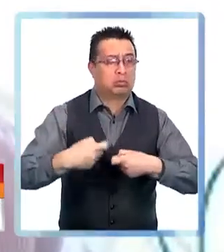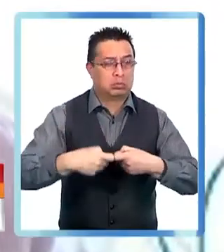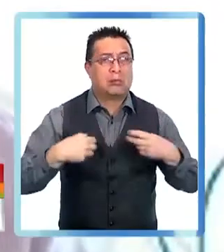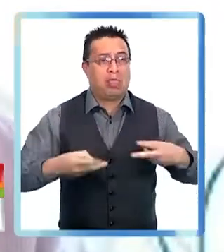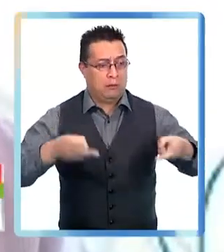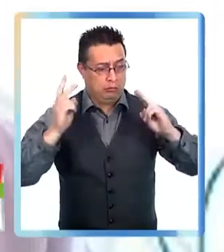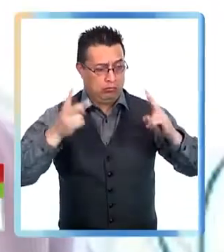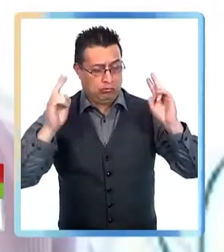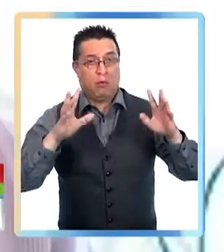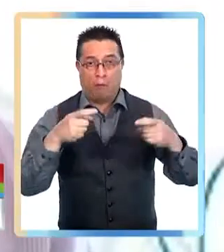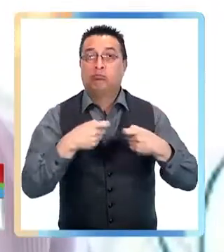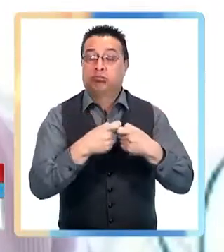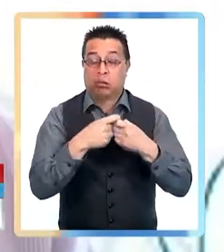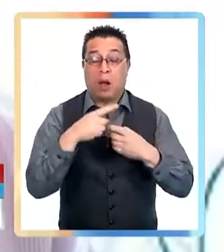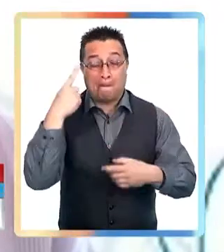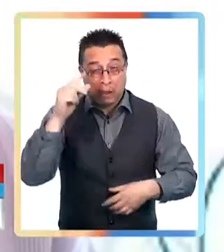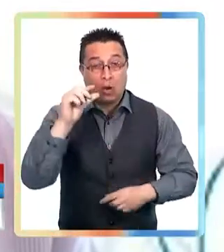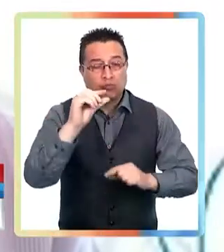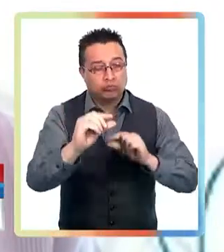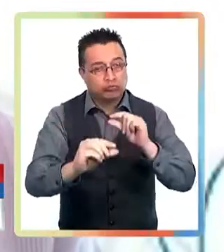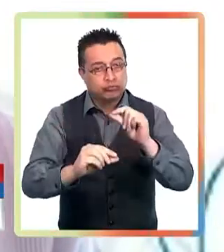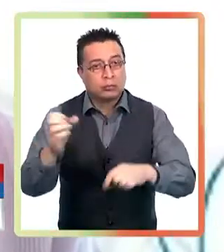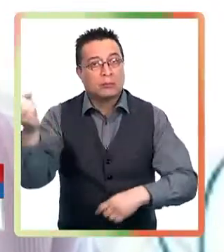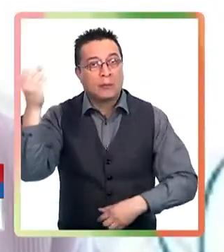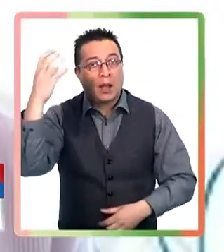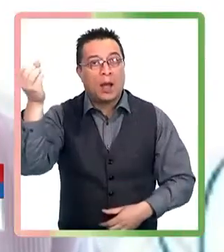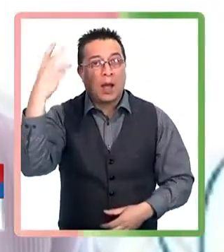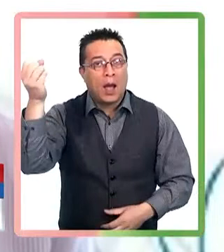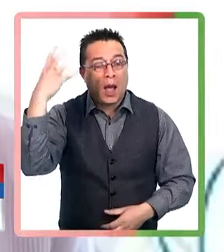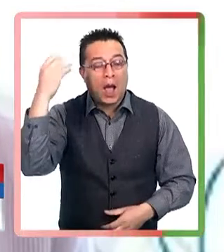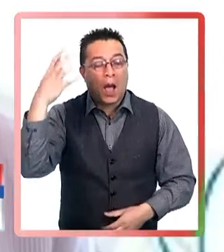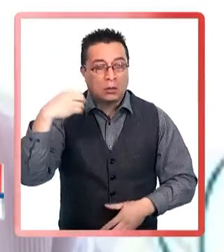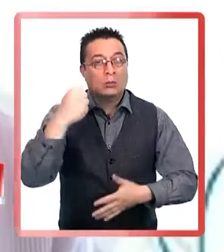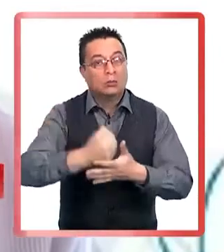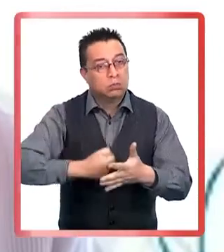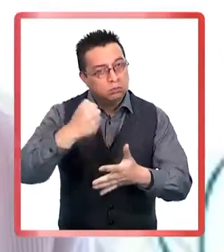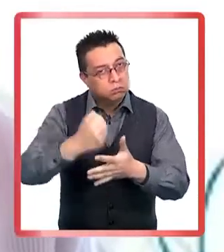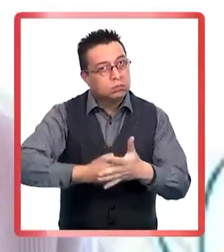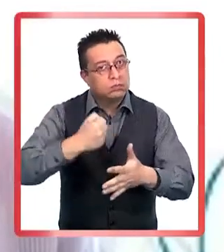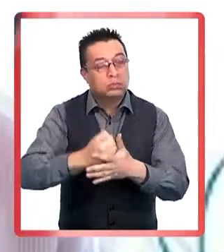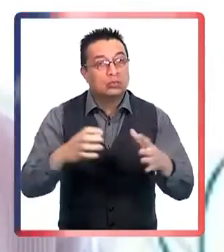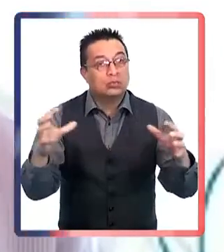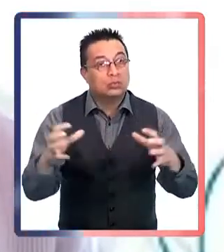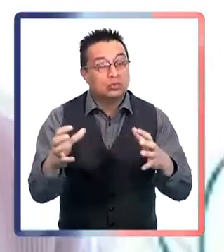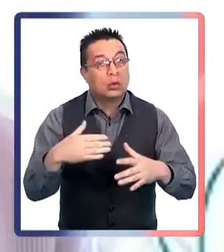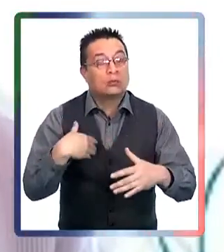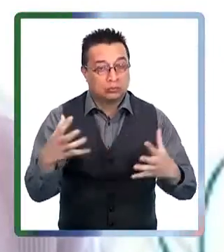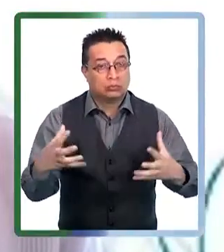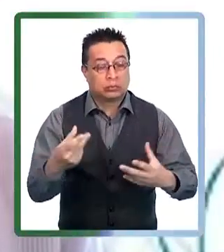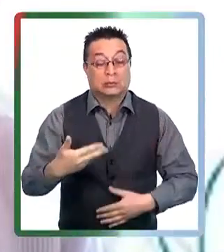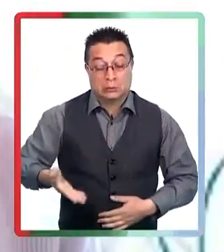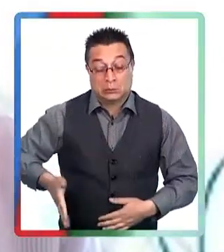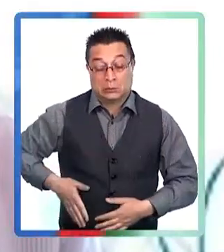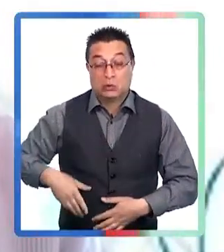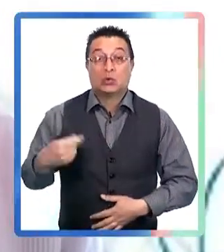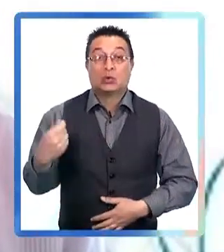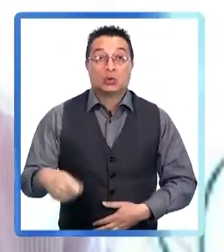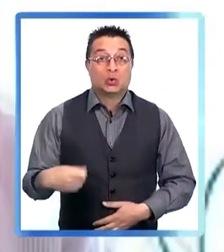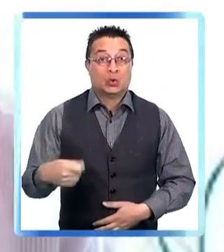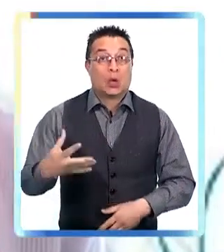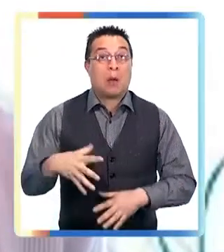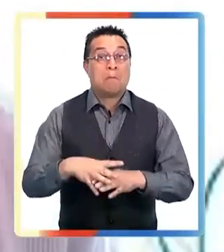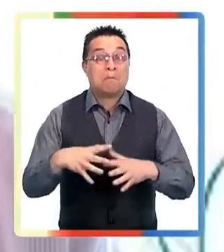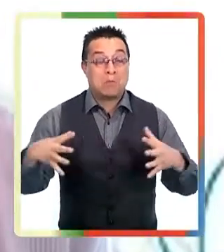alegar sus derechos, en fin. Pero han aprendido, ¿no es cierto?, con golpes, ¿no es cierto?, les golpean en el bolsillo, les